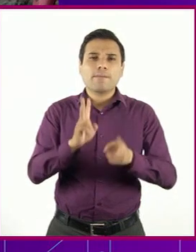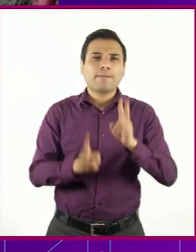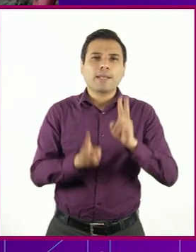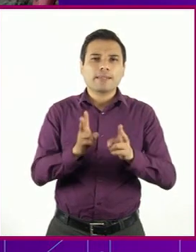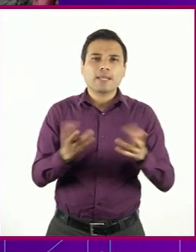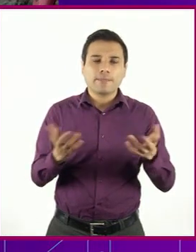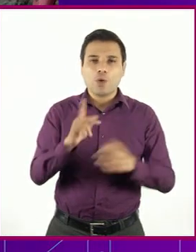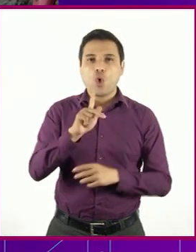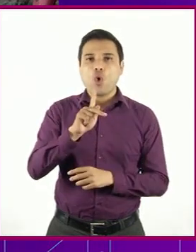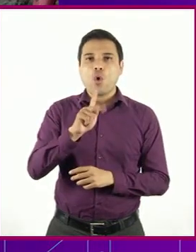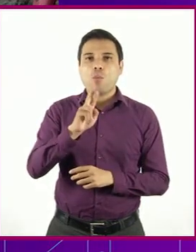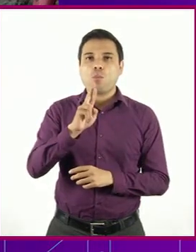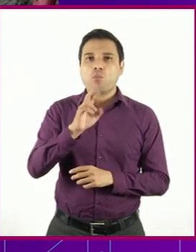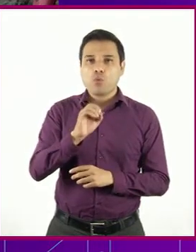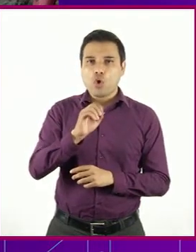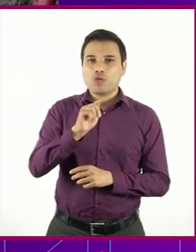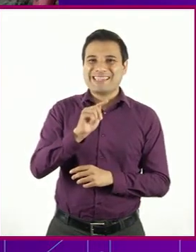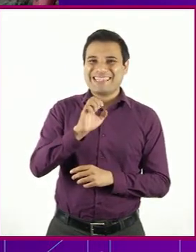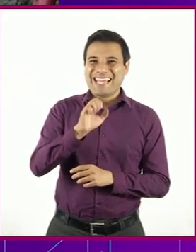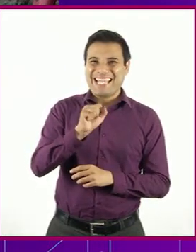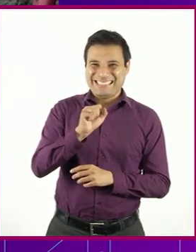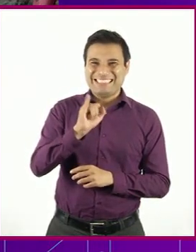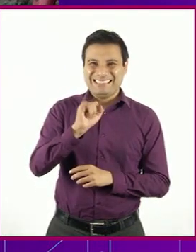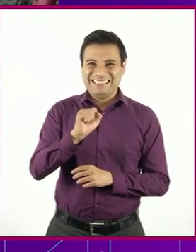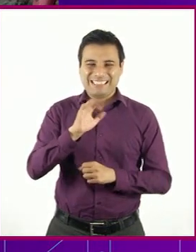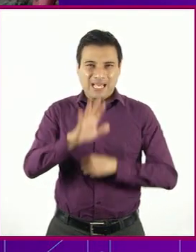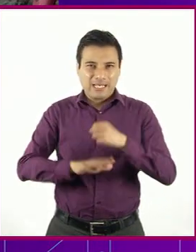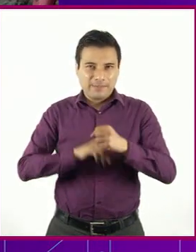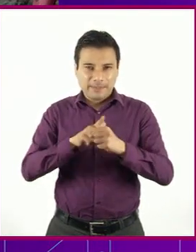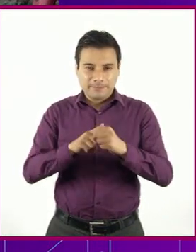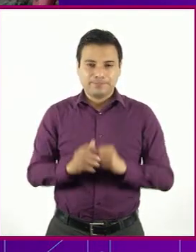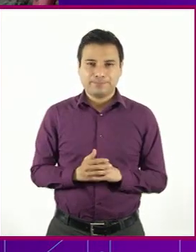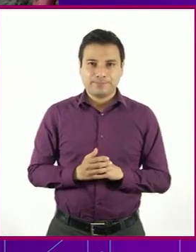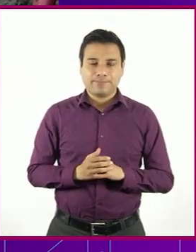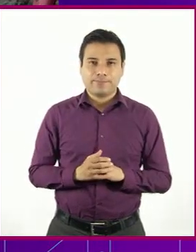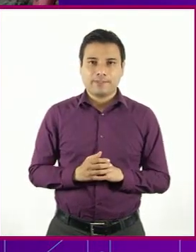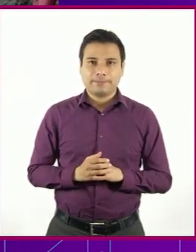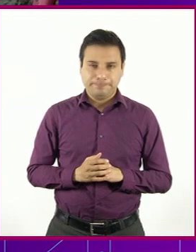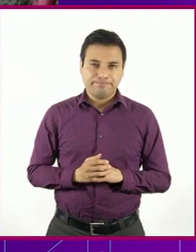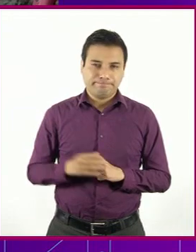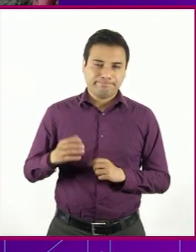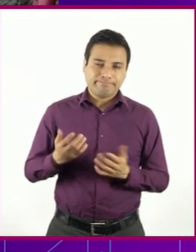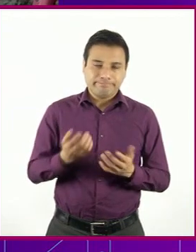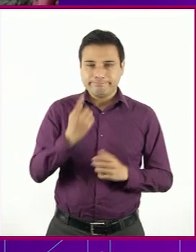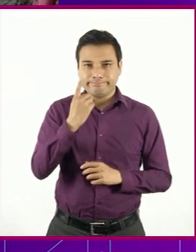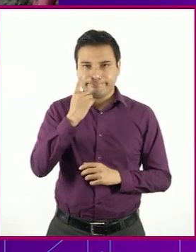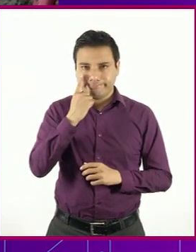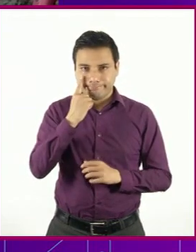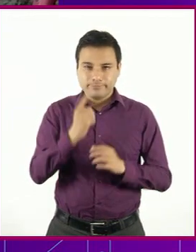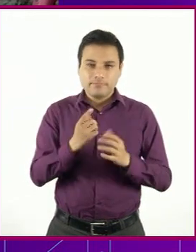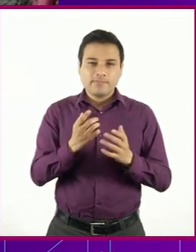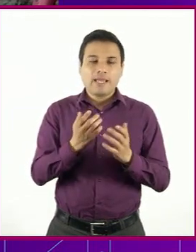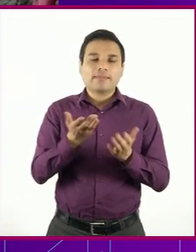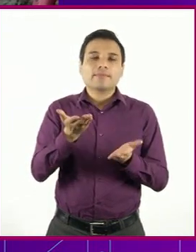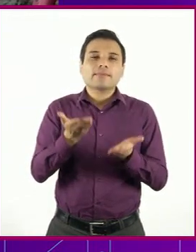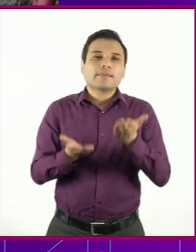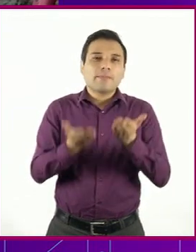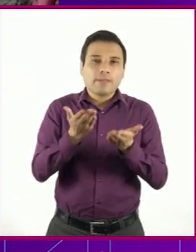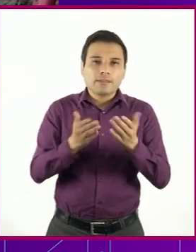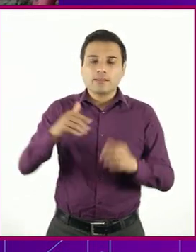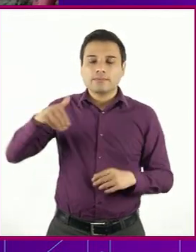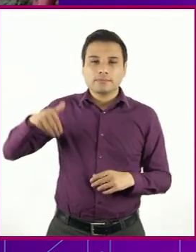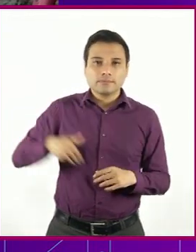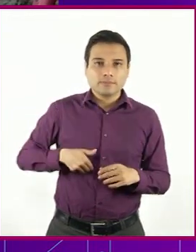prótesis animales. Para hablar sobre este tema vamos a tener en consideración distintas cosas, el tipo de lesión y